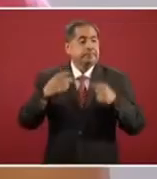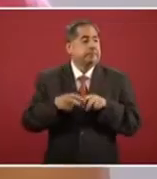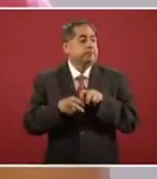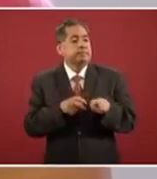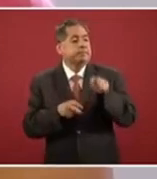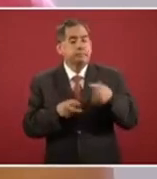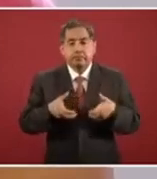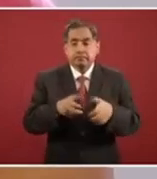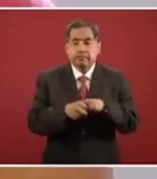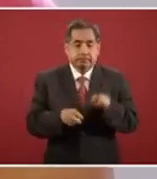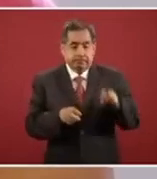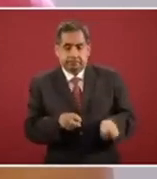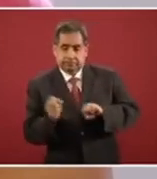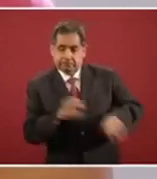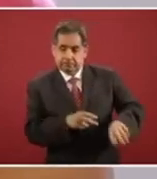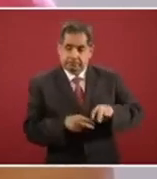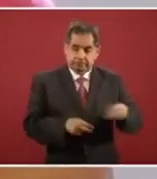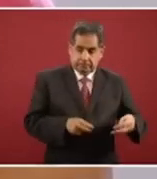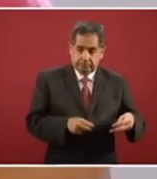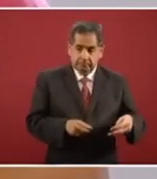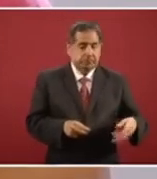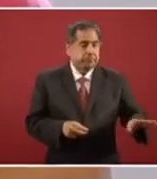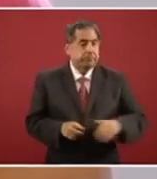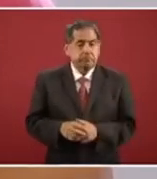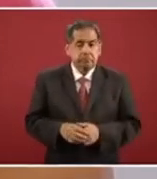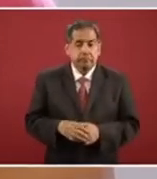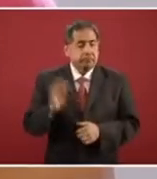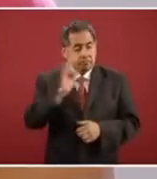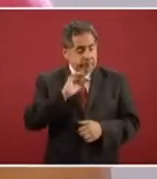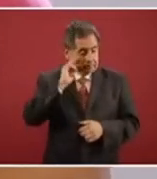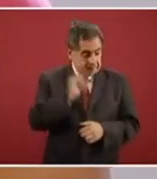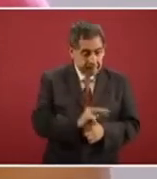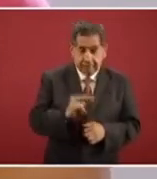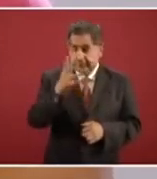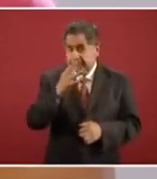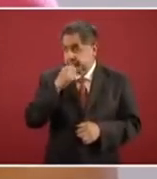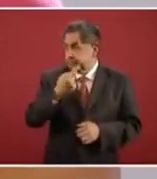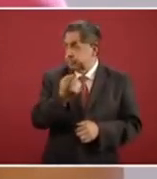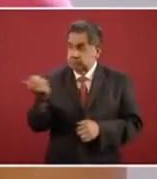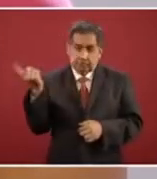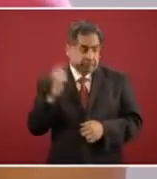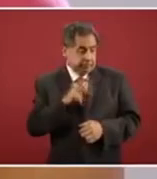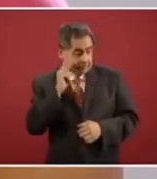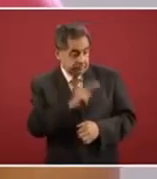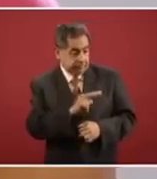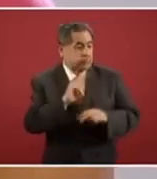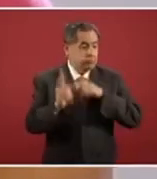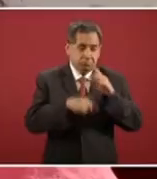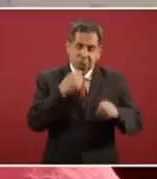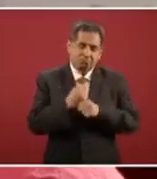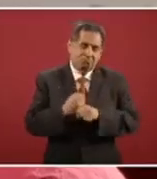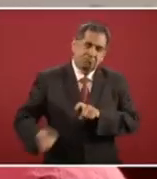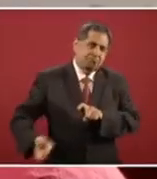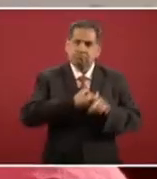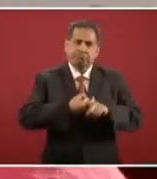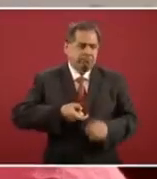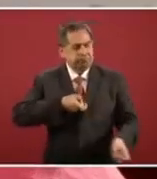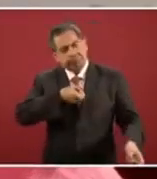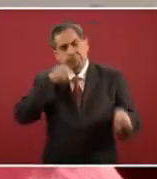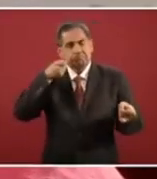carretera. Aquí, si en 10, si en 5 minutos te volvemos a ver aquí, te vas a cargar la chingada.